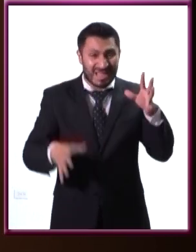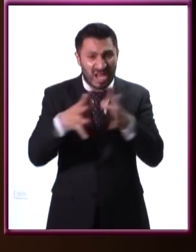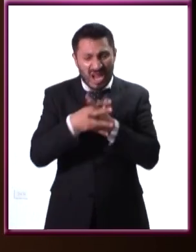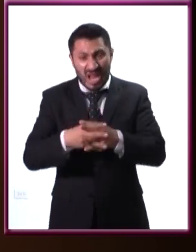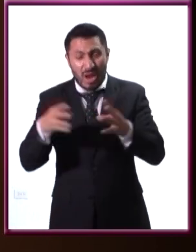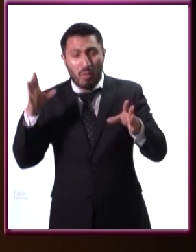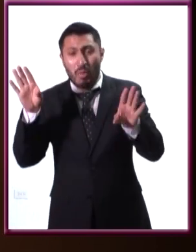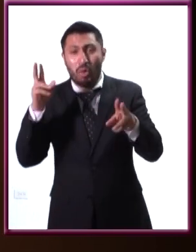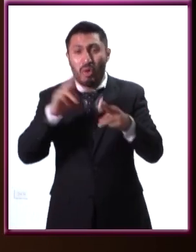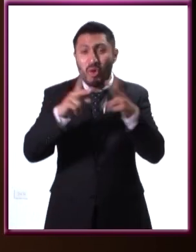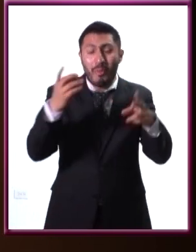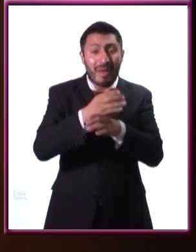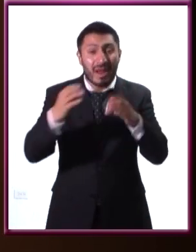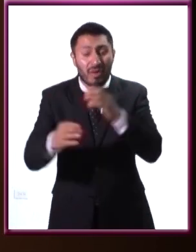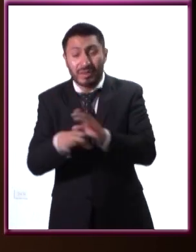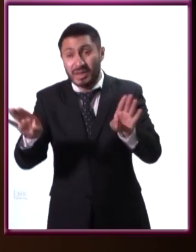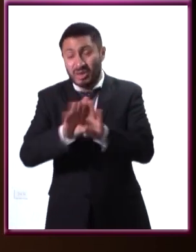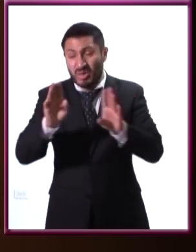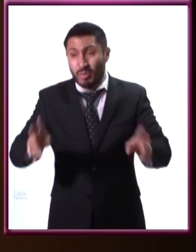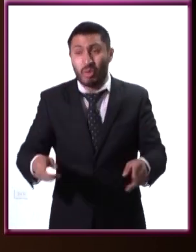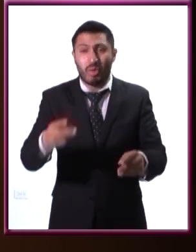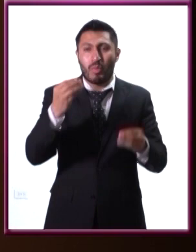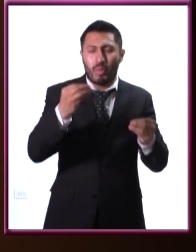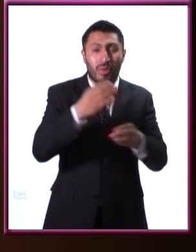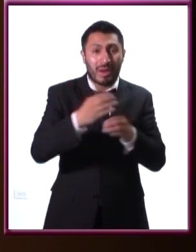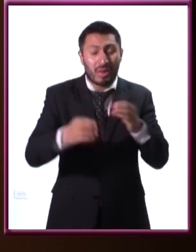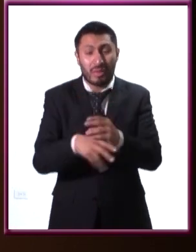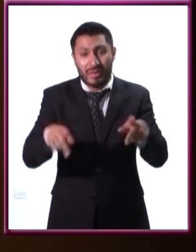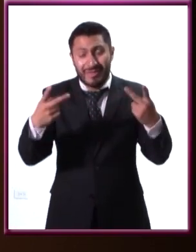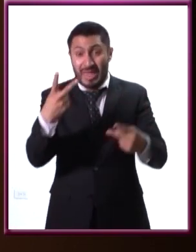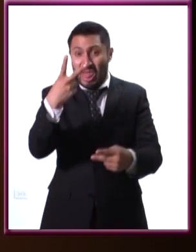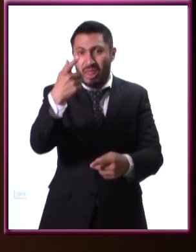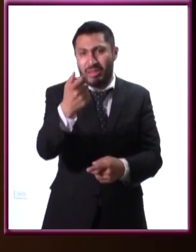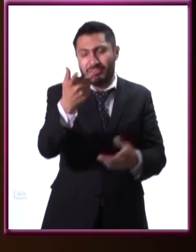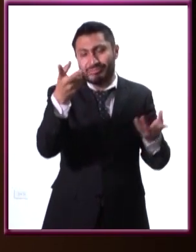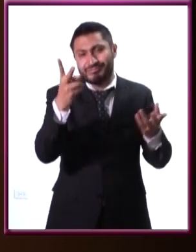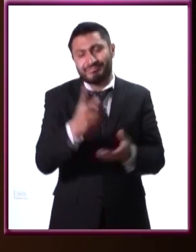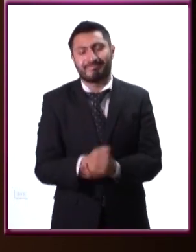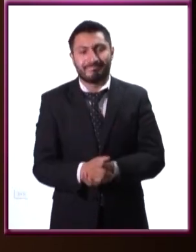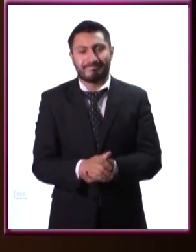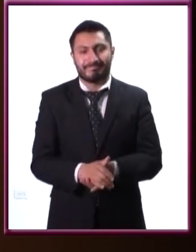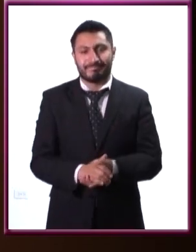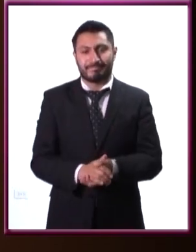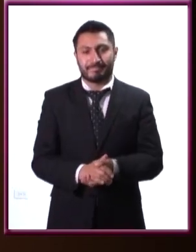Abaratar todo como cuando algo que vale mucho se vende por 2 pesos.